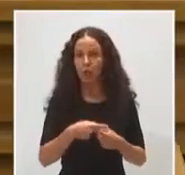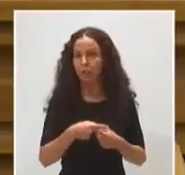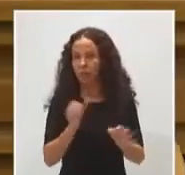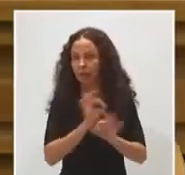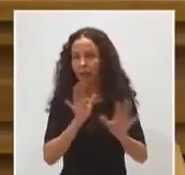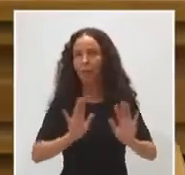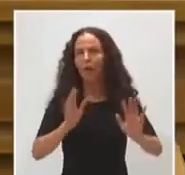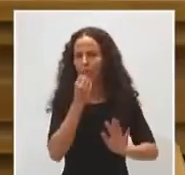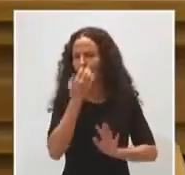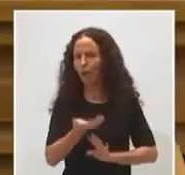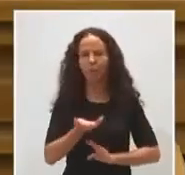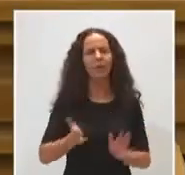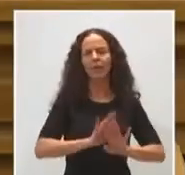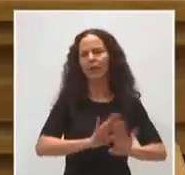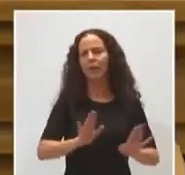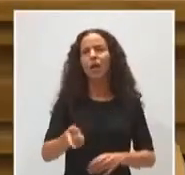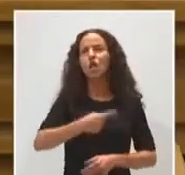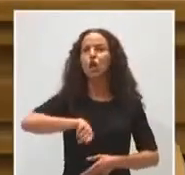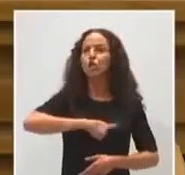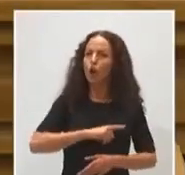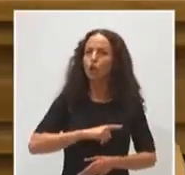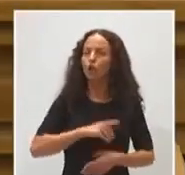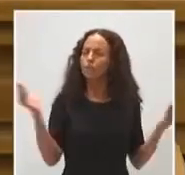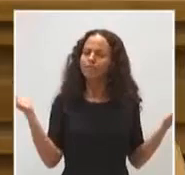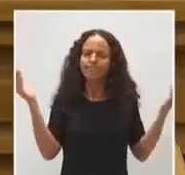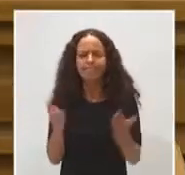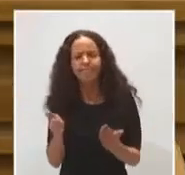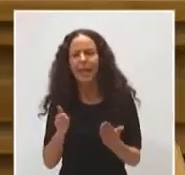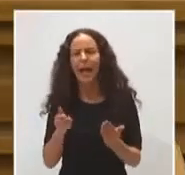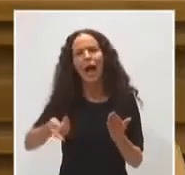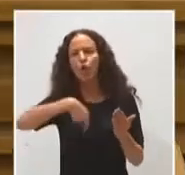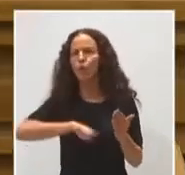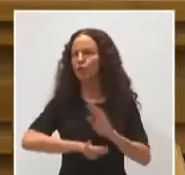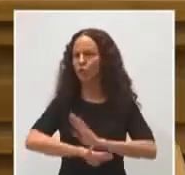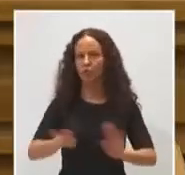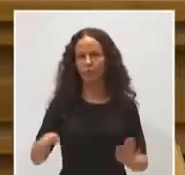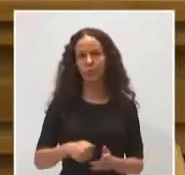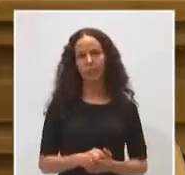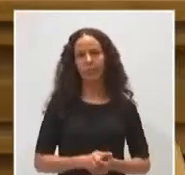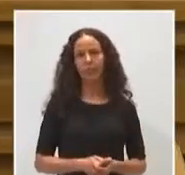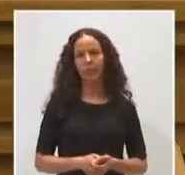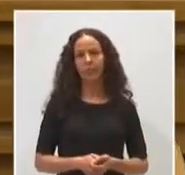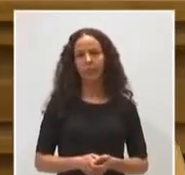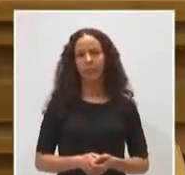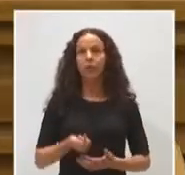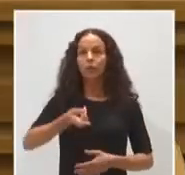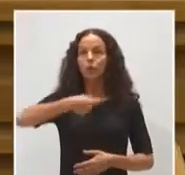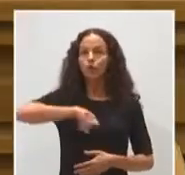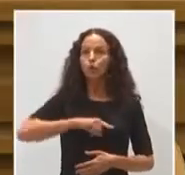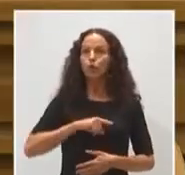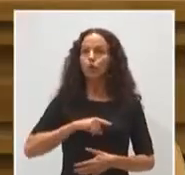evidente pero bueno nosotros vamos a lo nuestro vamos a lo nuestro nosotros tenemos